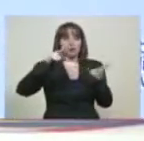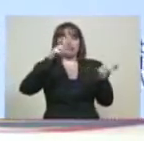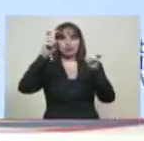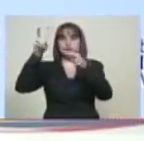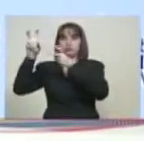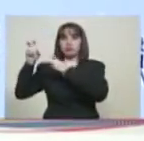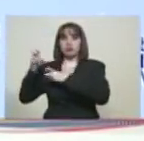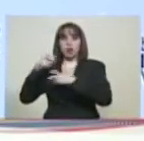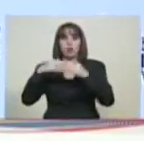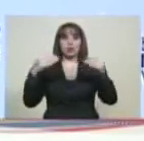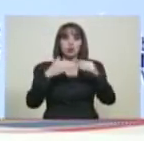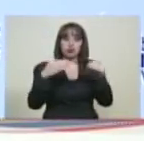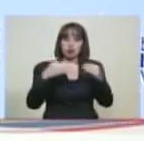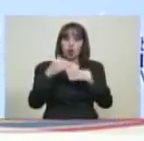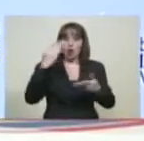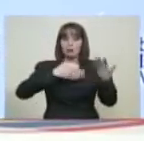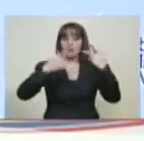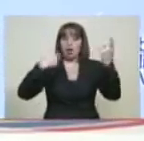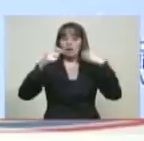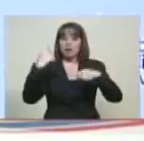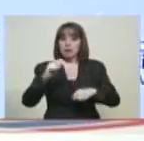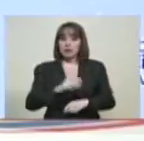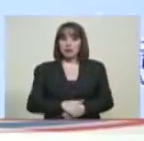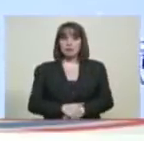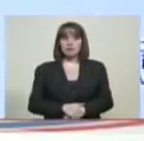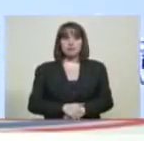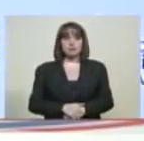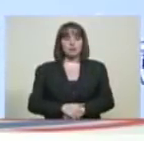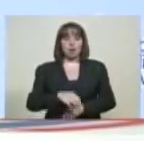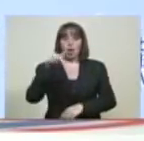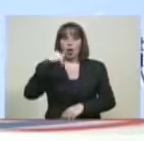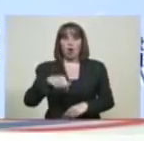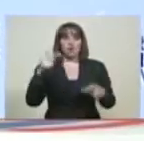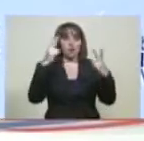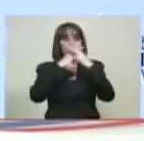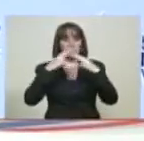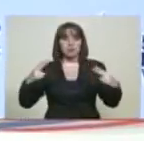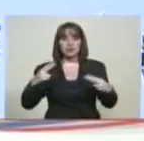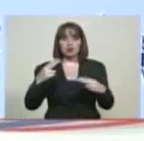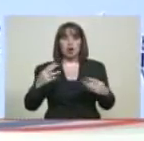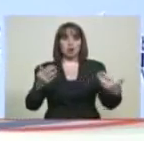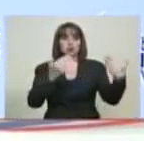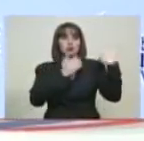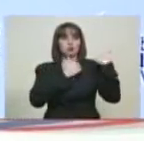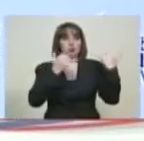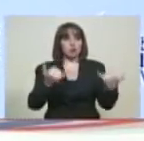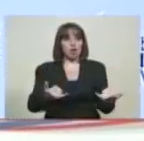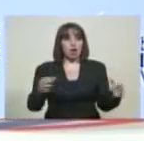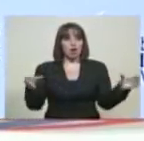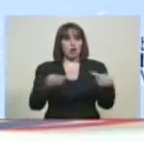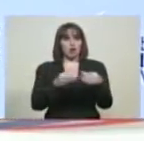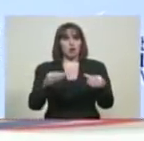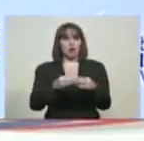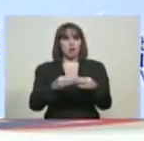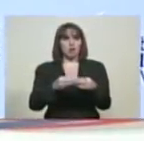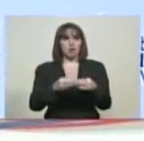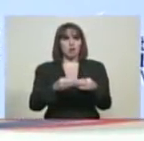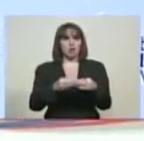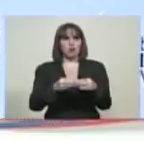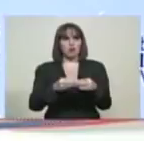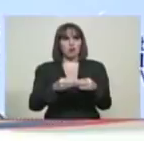divisas creo que es uno de los grandes compromisos que hoy hemos asumido en este consejo federal de gobierno